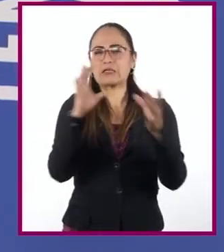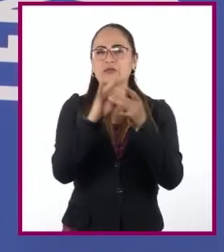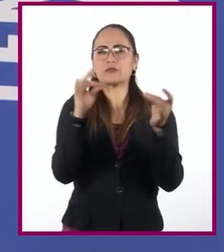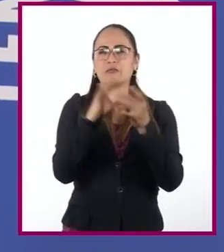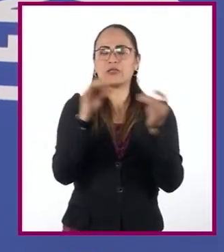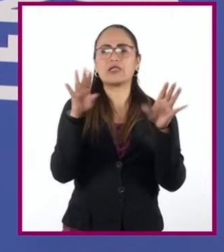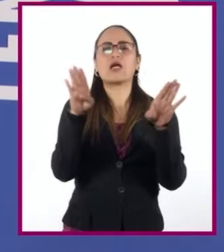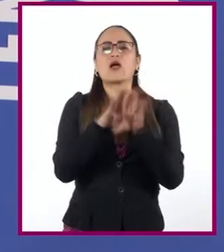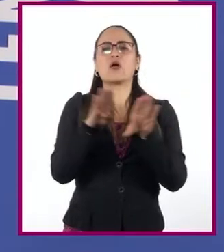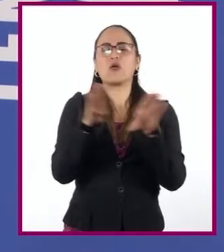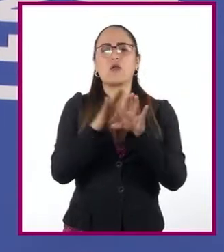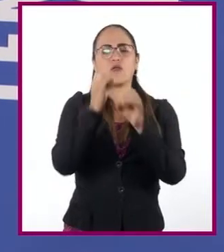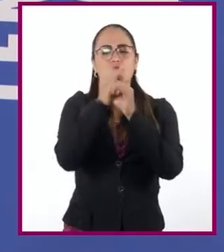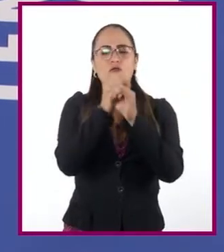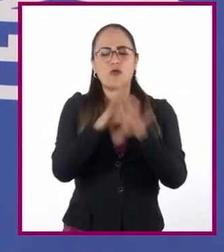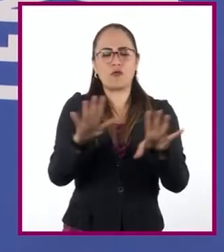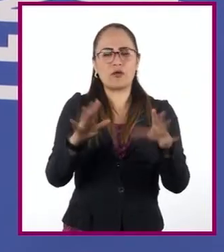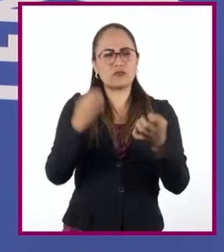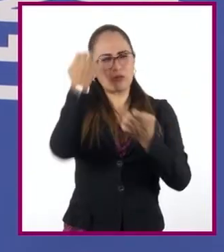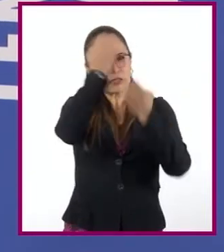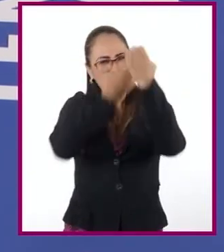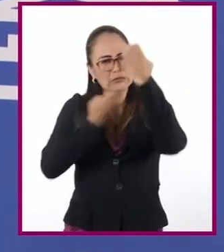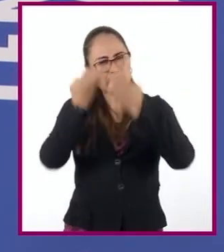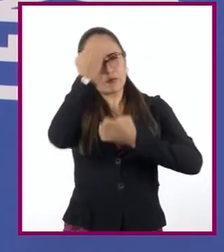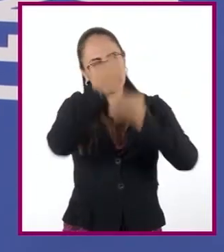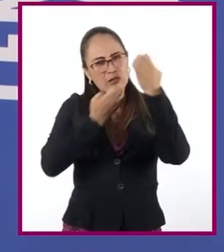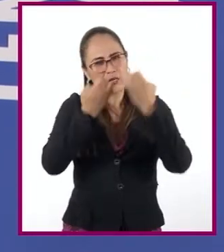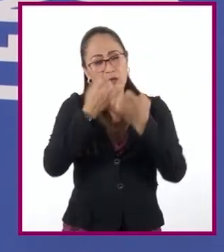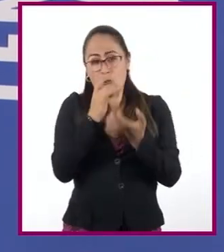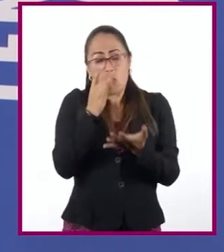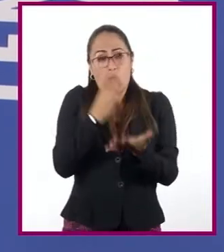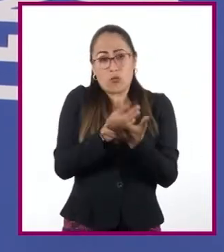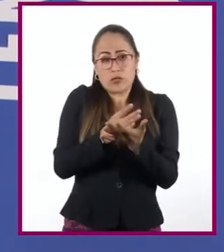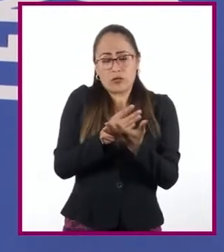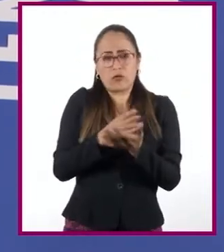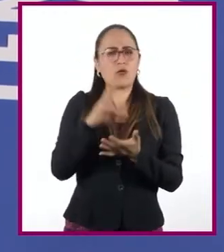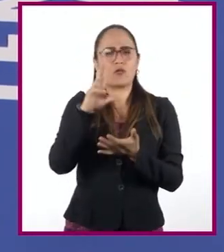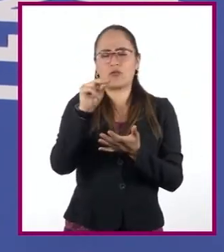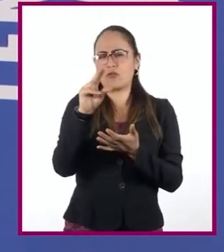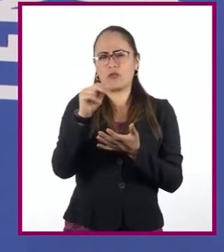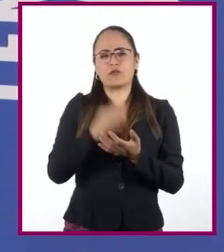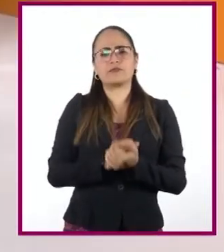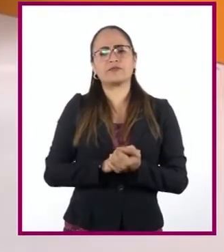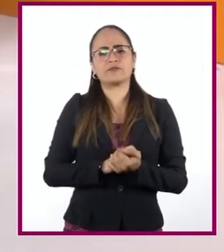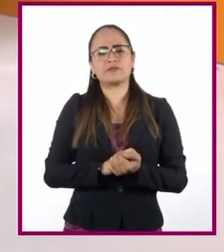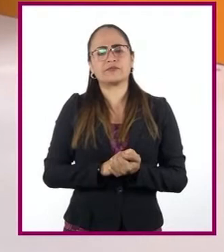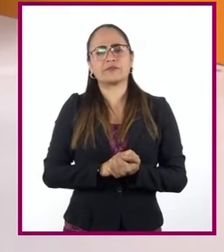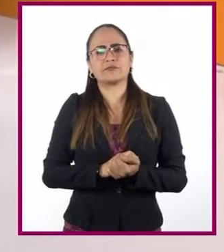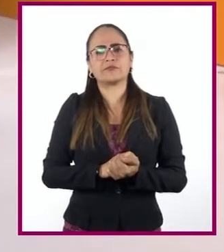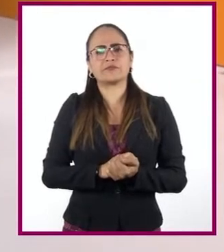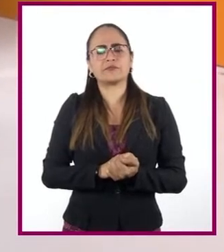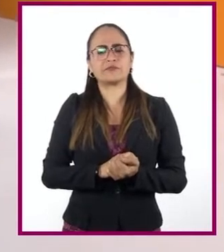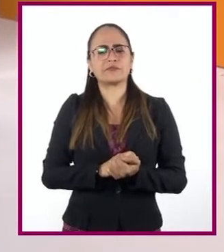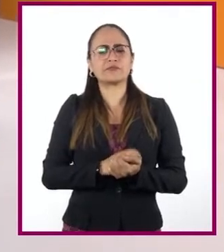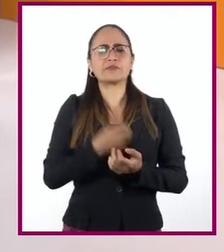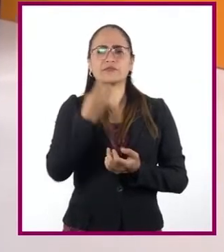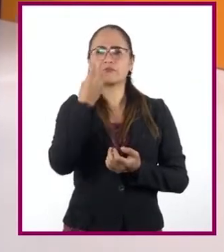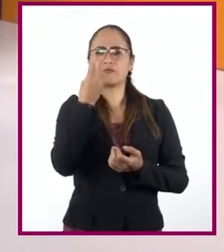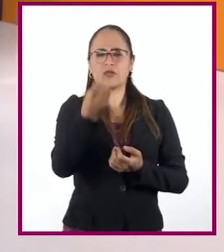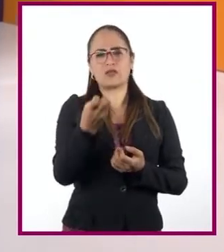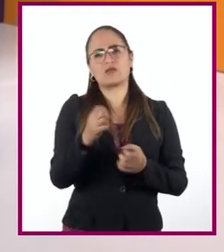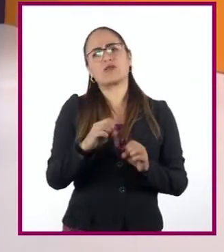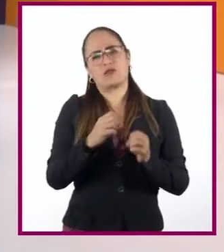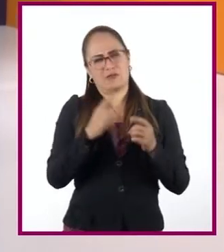manera en la que los datos fueron analizados, pero no está presentando ninguno. Esto constituye una